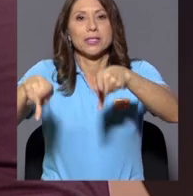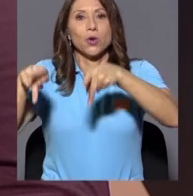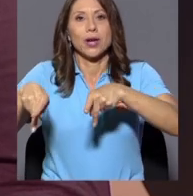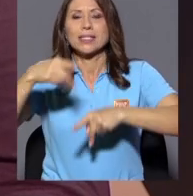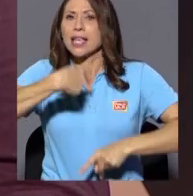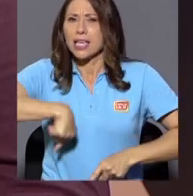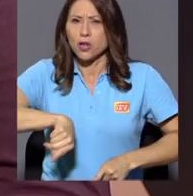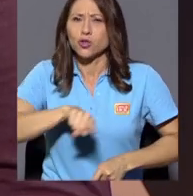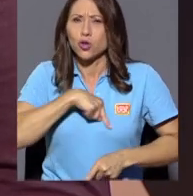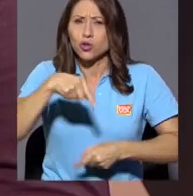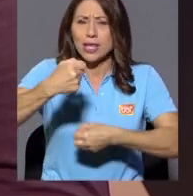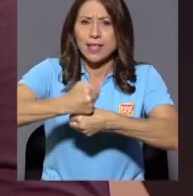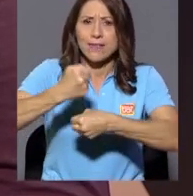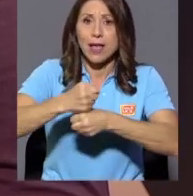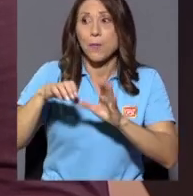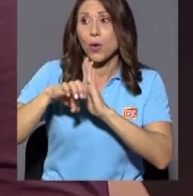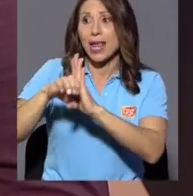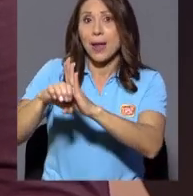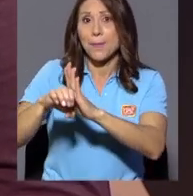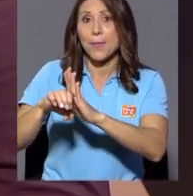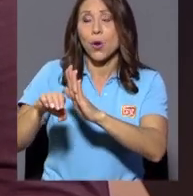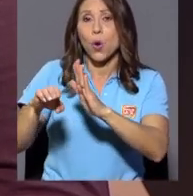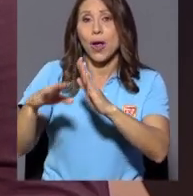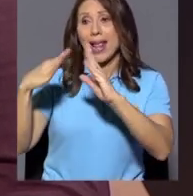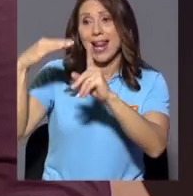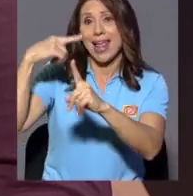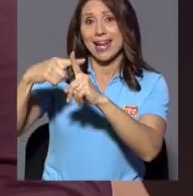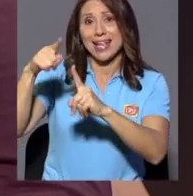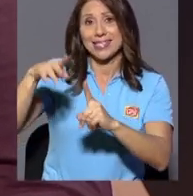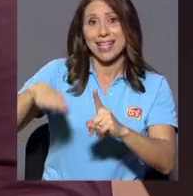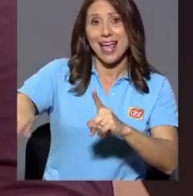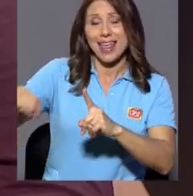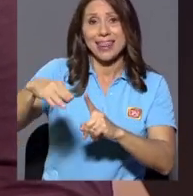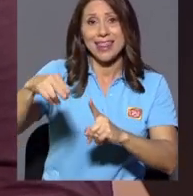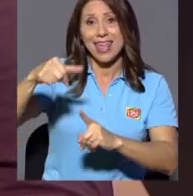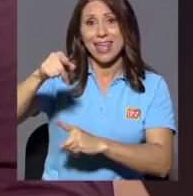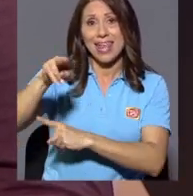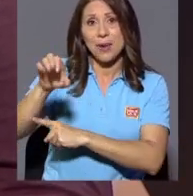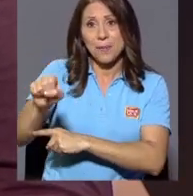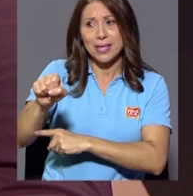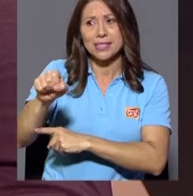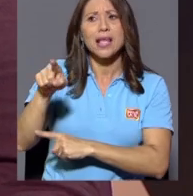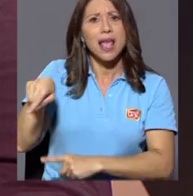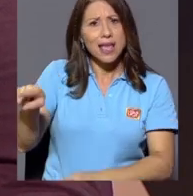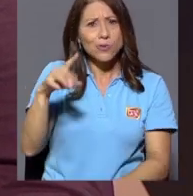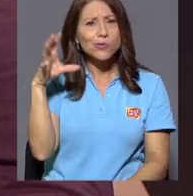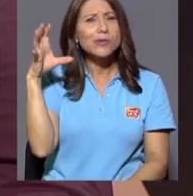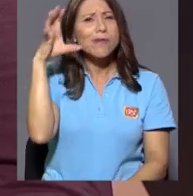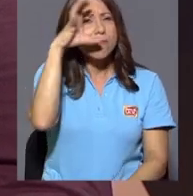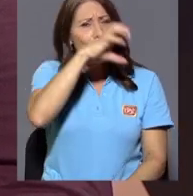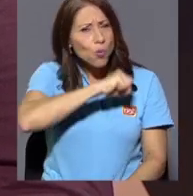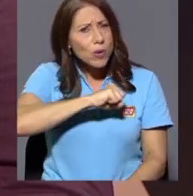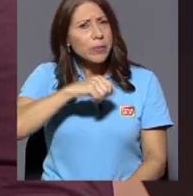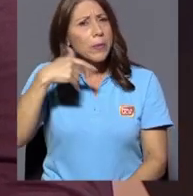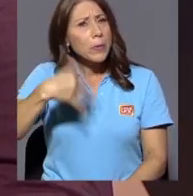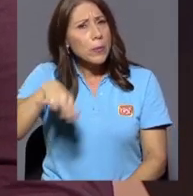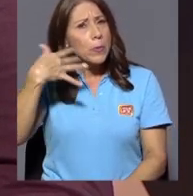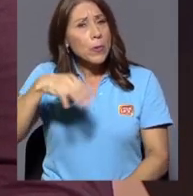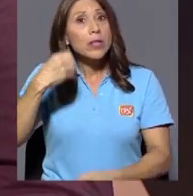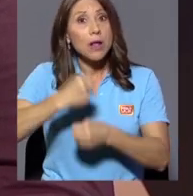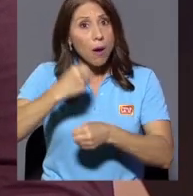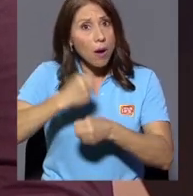articulada donde por ejemplo el obispo de quilmes ha detectado en numerosas ocasiones en ese trabajo difícil